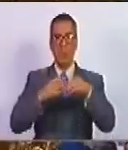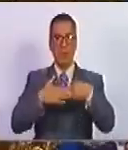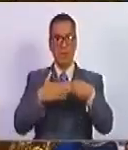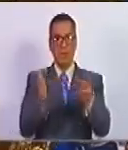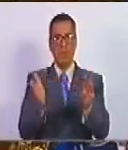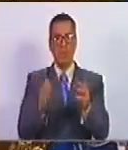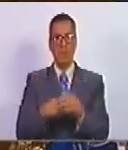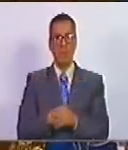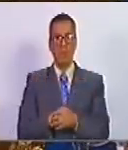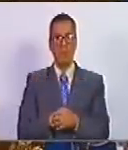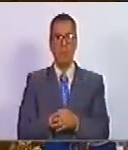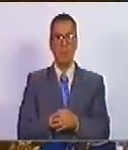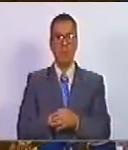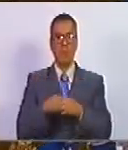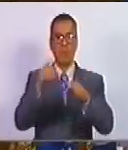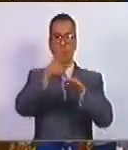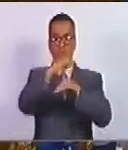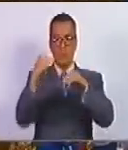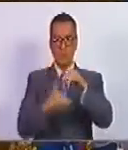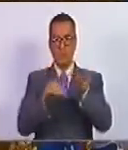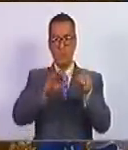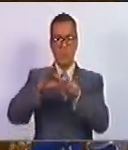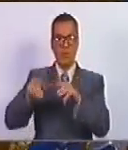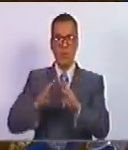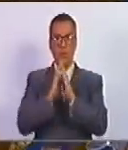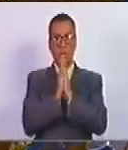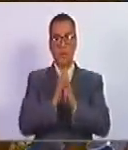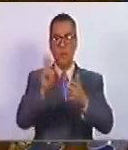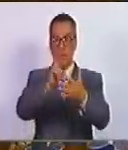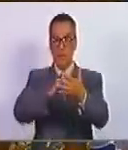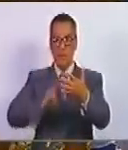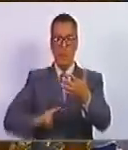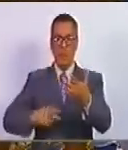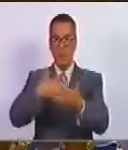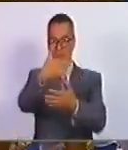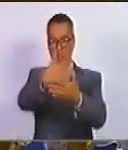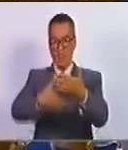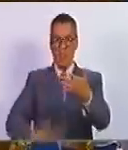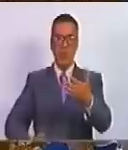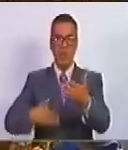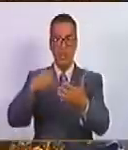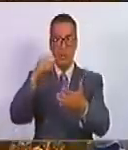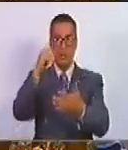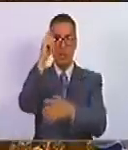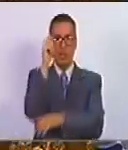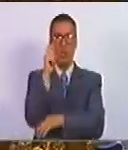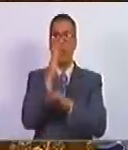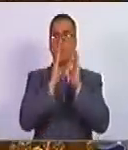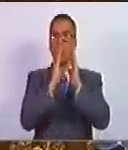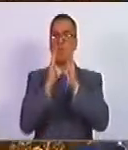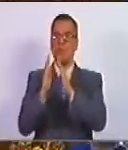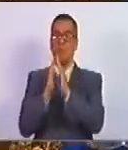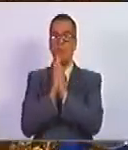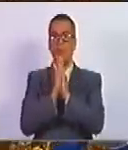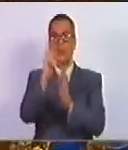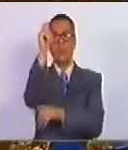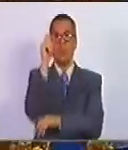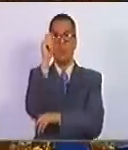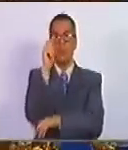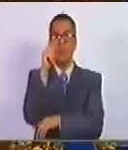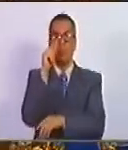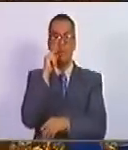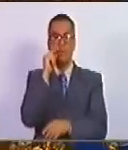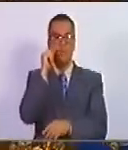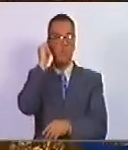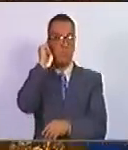sesión. Ciudadana subsecretaria, sírvase dar lectura al acta. Orden, diputados. Orden.